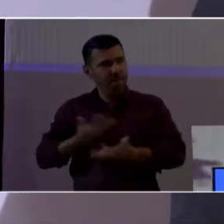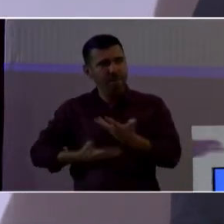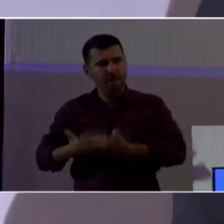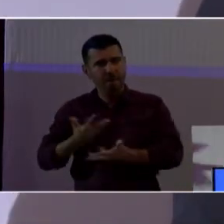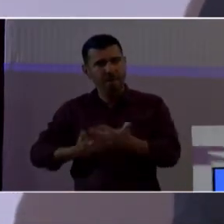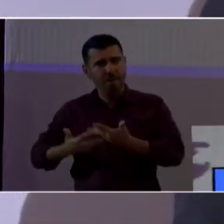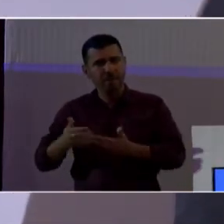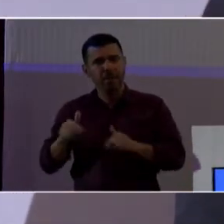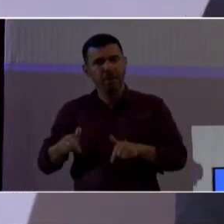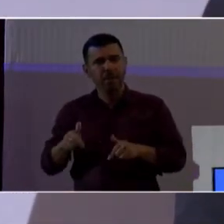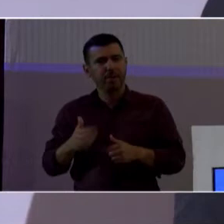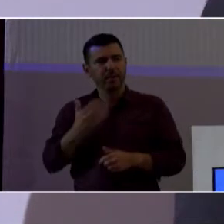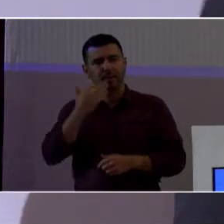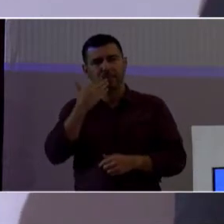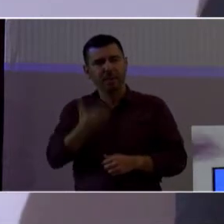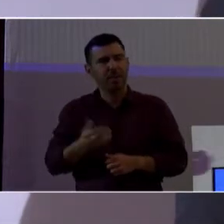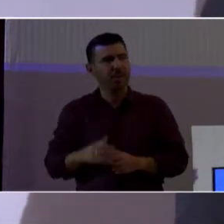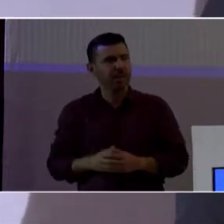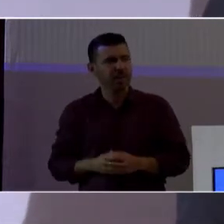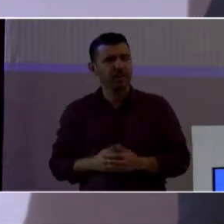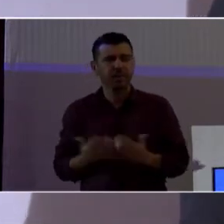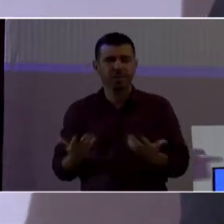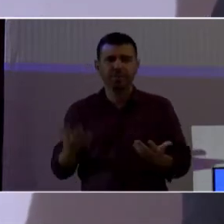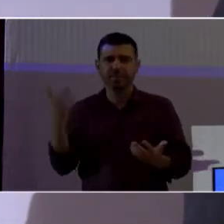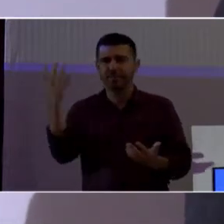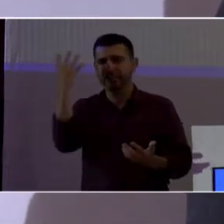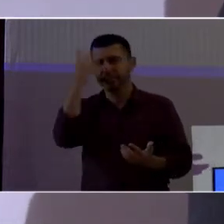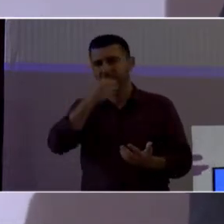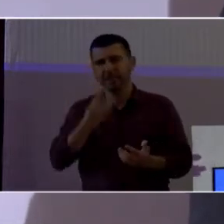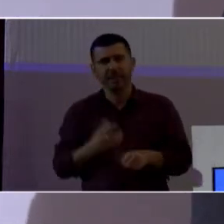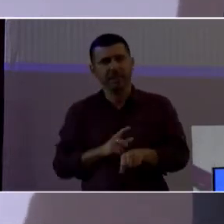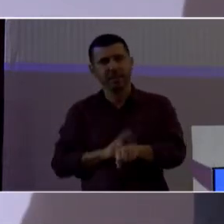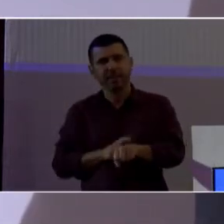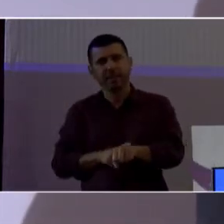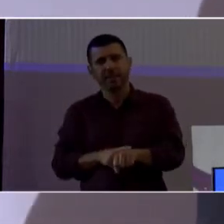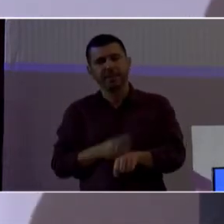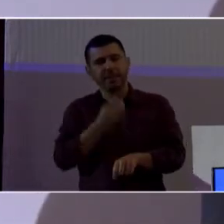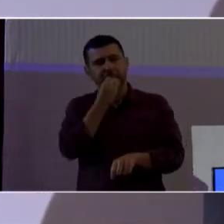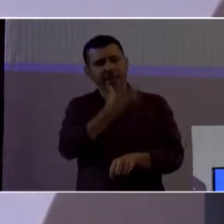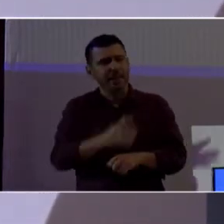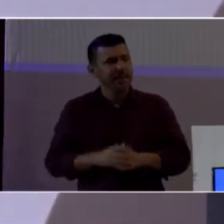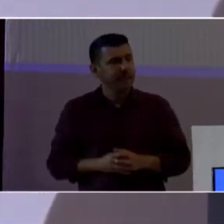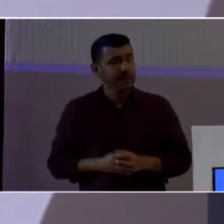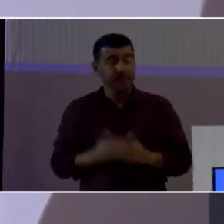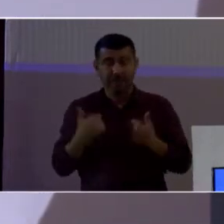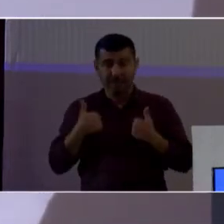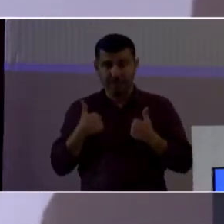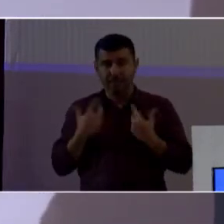estas experiencias y estos bonitos momentos que se viven todos los días. Yo quiero dejar dos mensajes